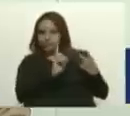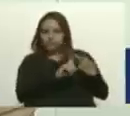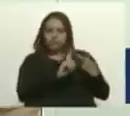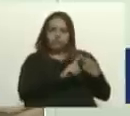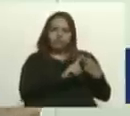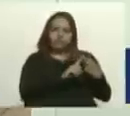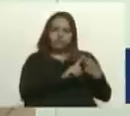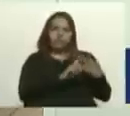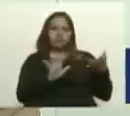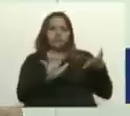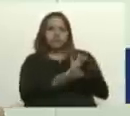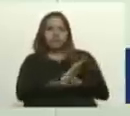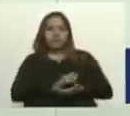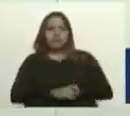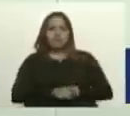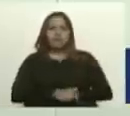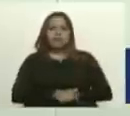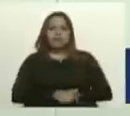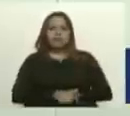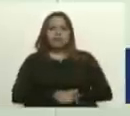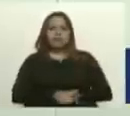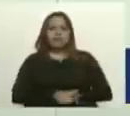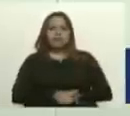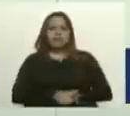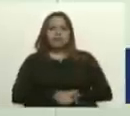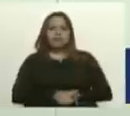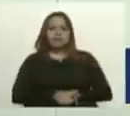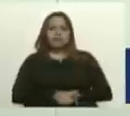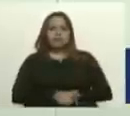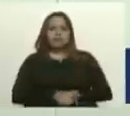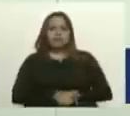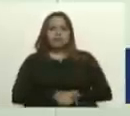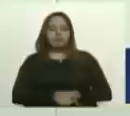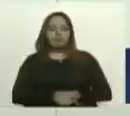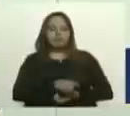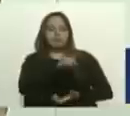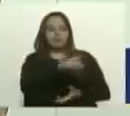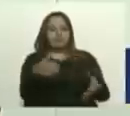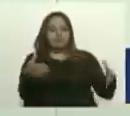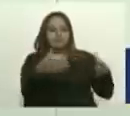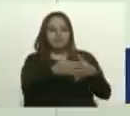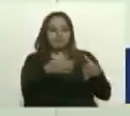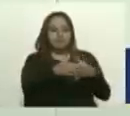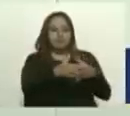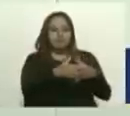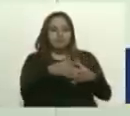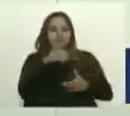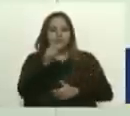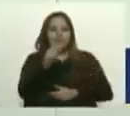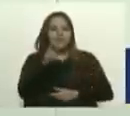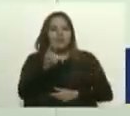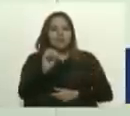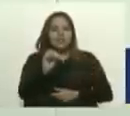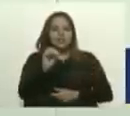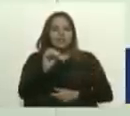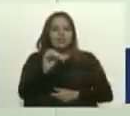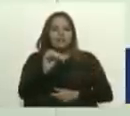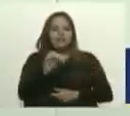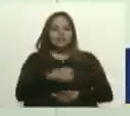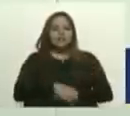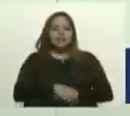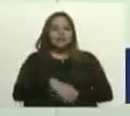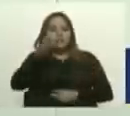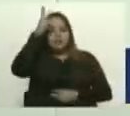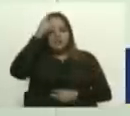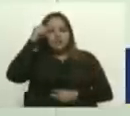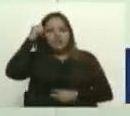respecto a estas recientes declaraciones de Donald Trump, que han causado un escándalo no solo en Venezuela, en el